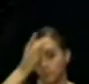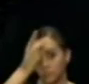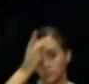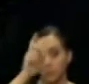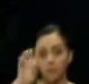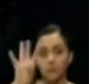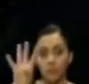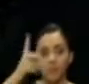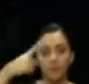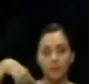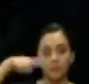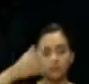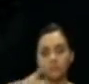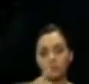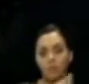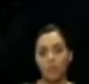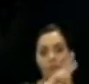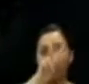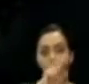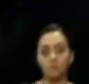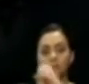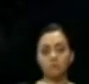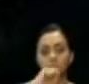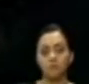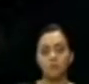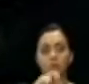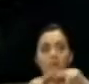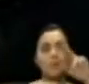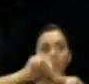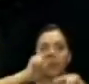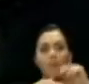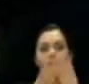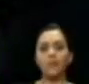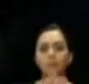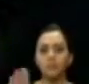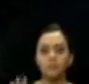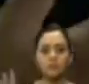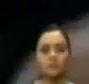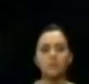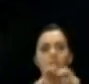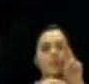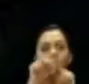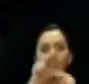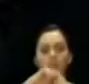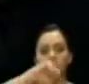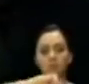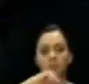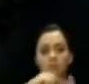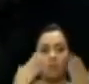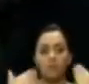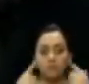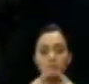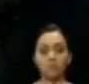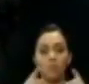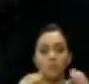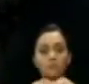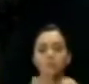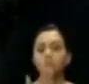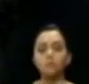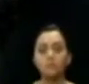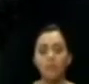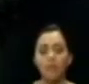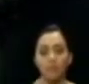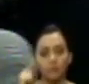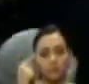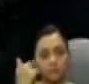millones de dólares hace 2 años de un edificio de que se reconstruyó en el centro de Guayaquil. Entonces, queremos saber cómo le fue al gobierno con este